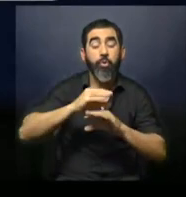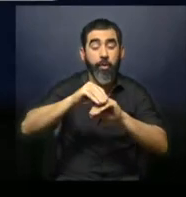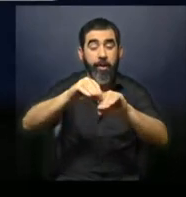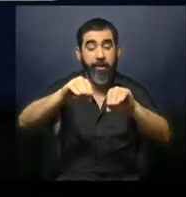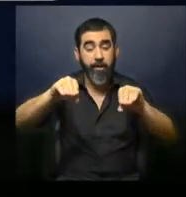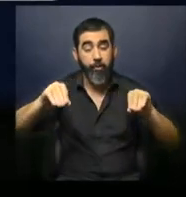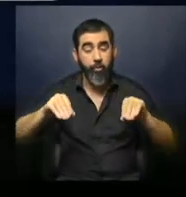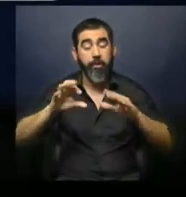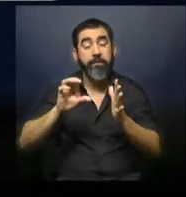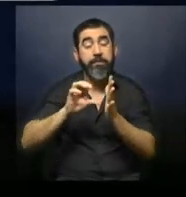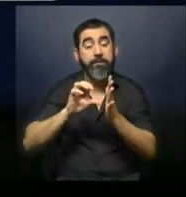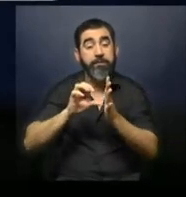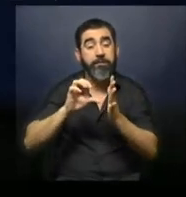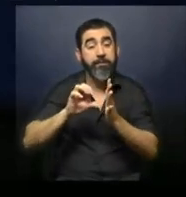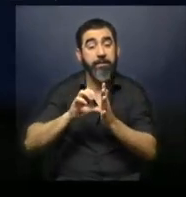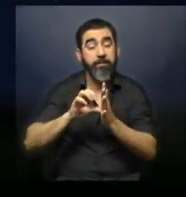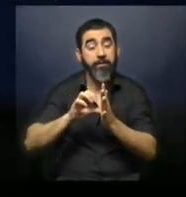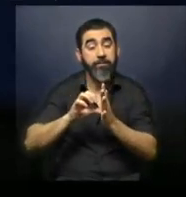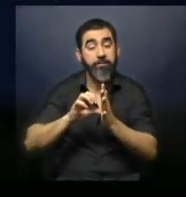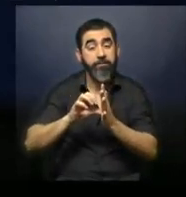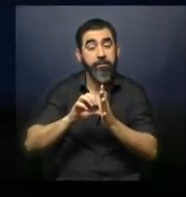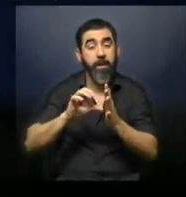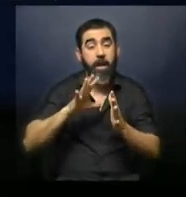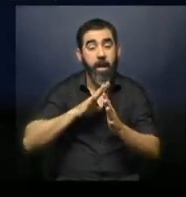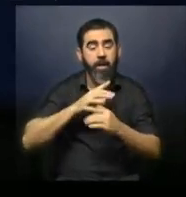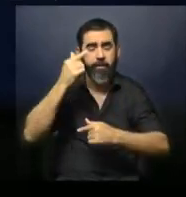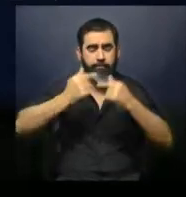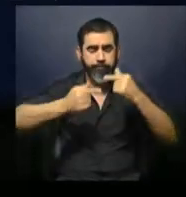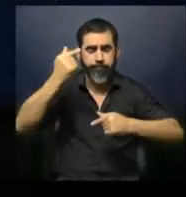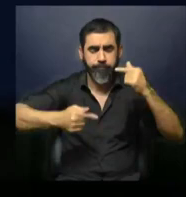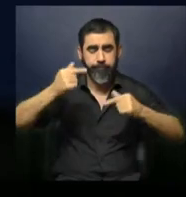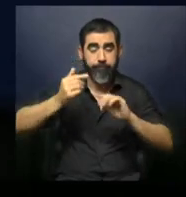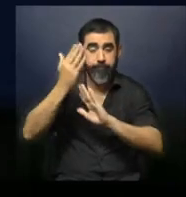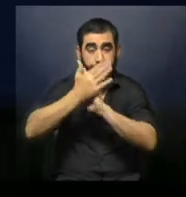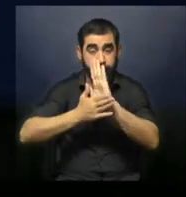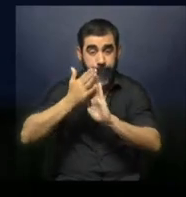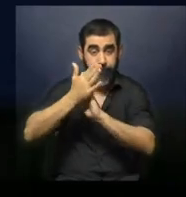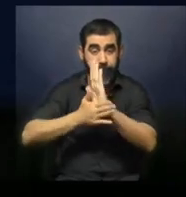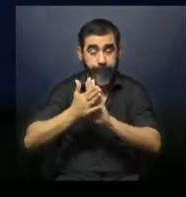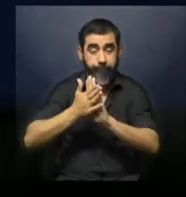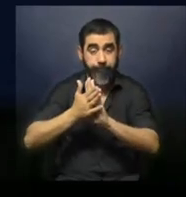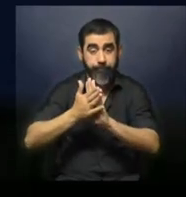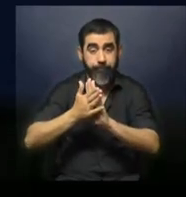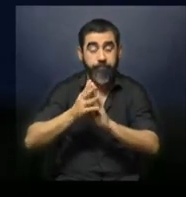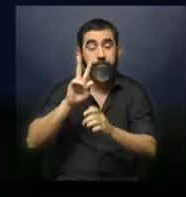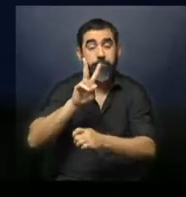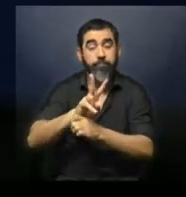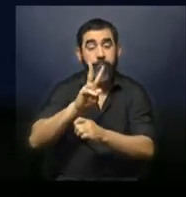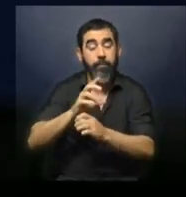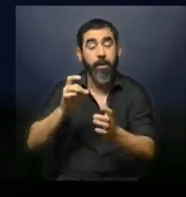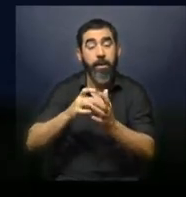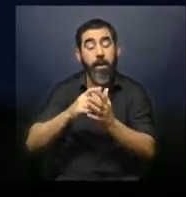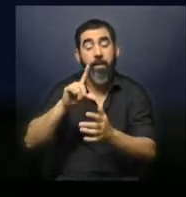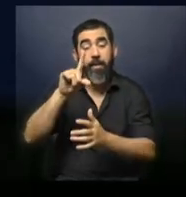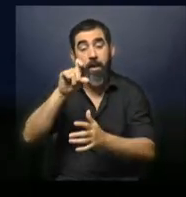son ecosistemas que albergan una gran biodiversidad a nivel del país, protegen la calidad del